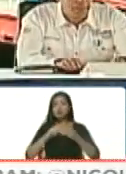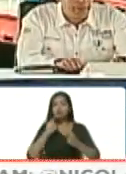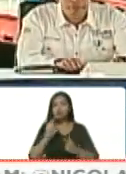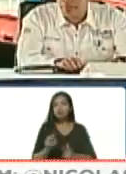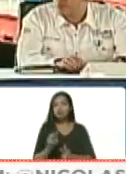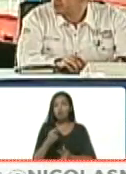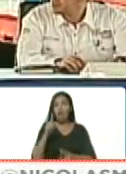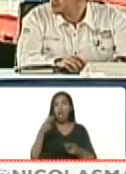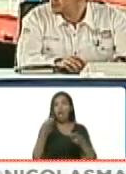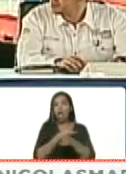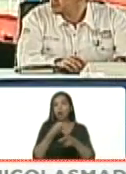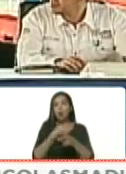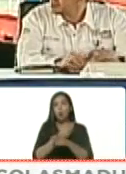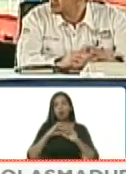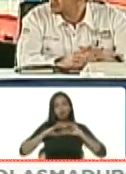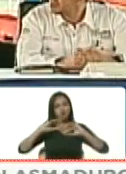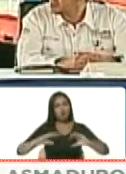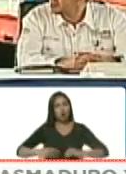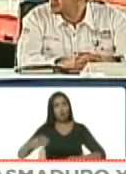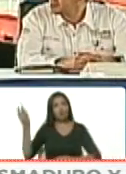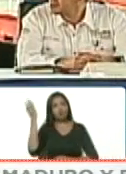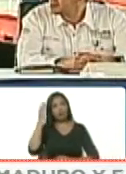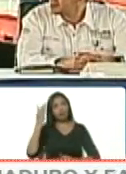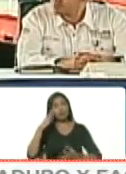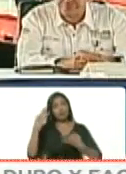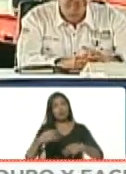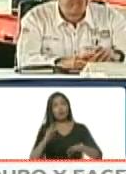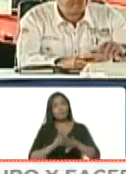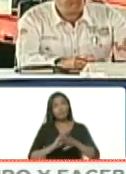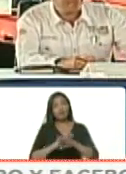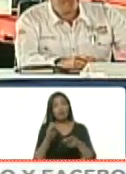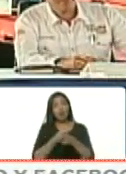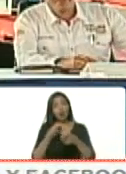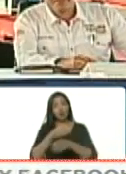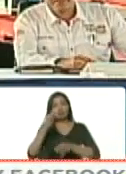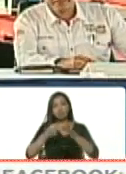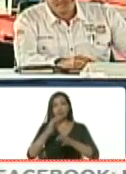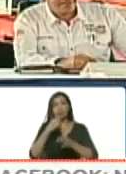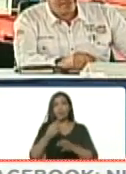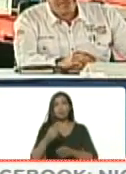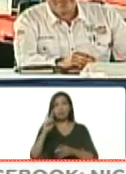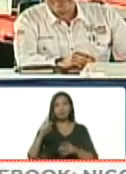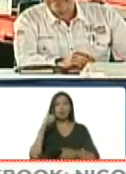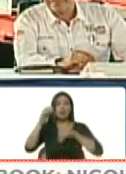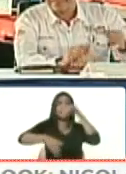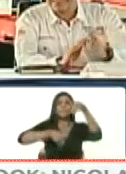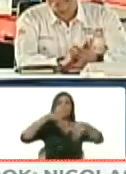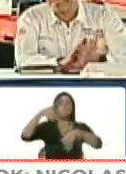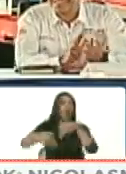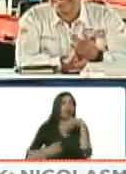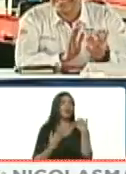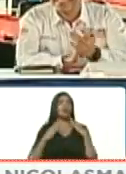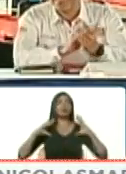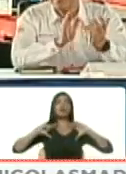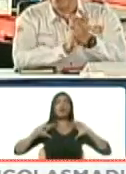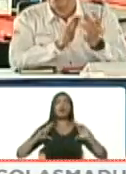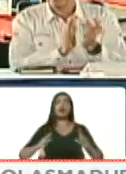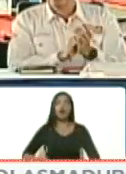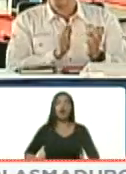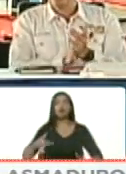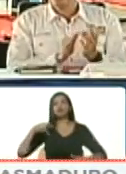es agosto y el cuerpo lo sabe, porque en agosto y septiembre el cuerpo pide playa, descanso,